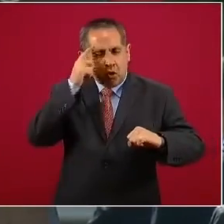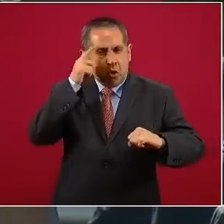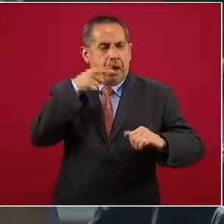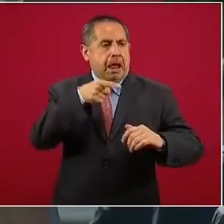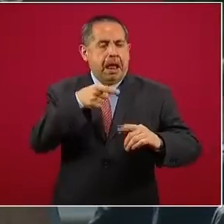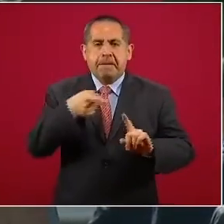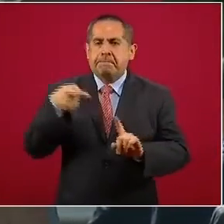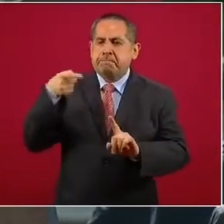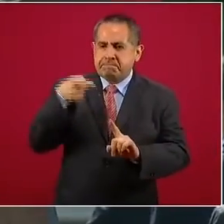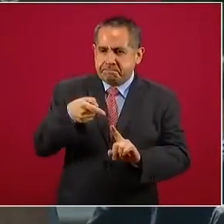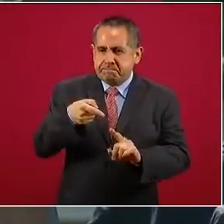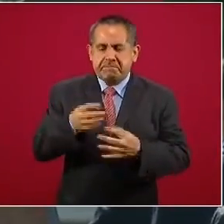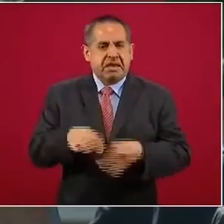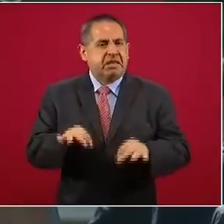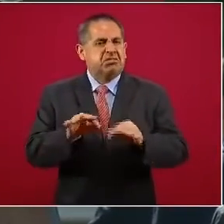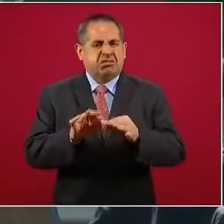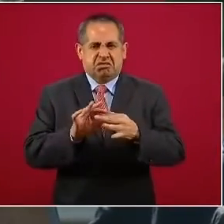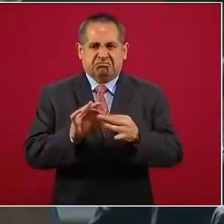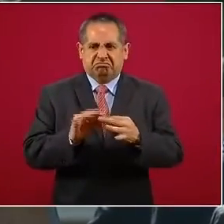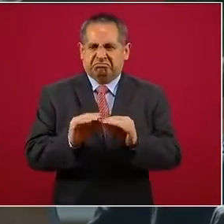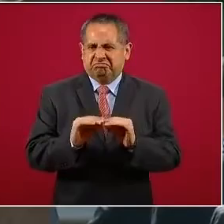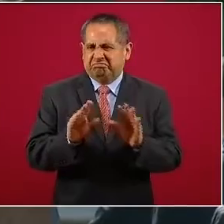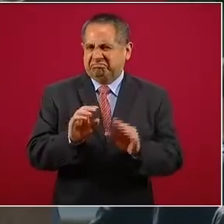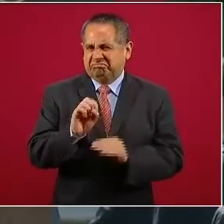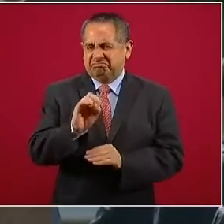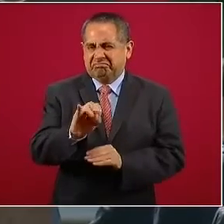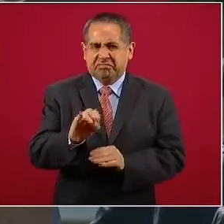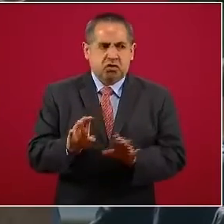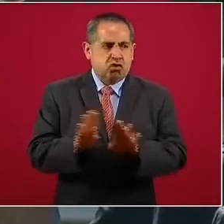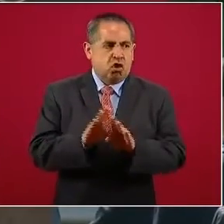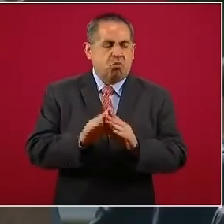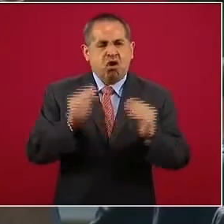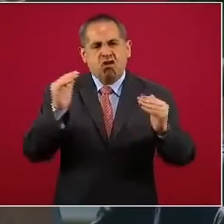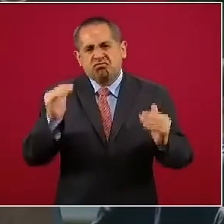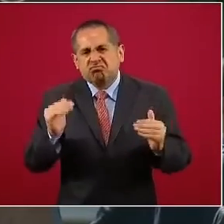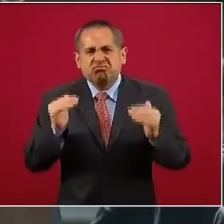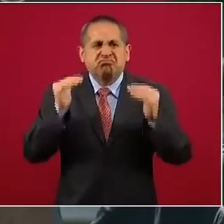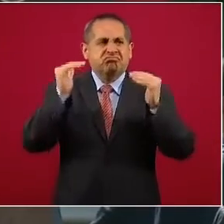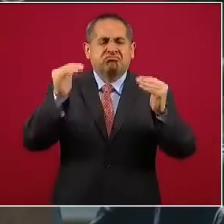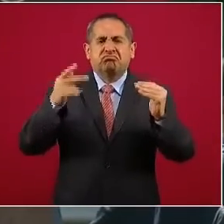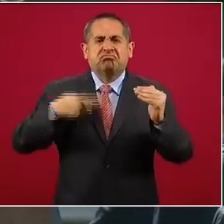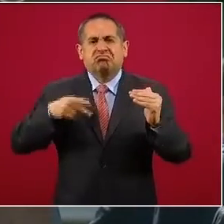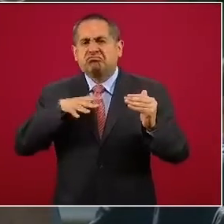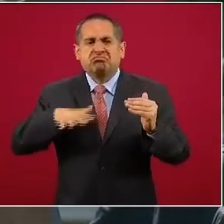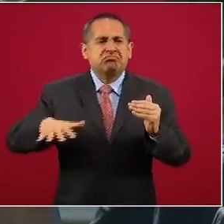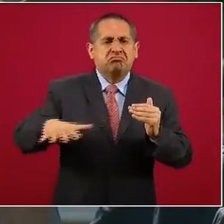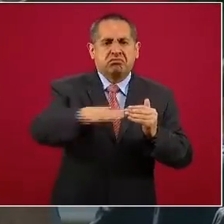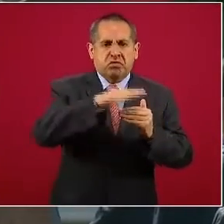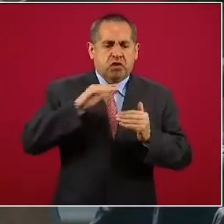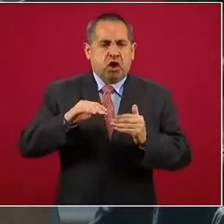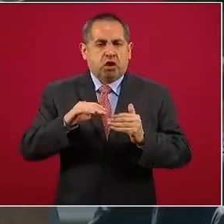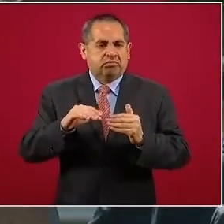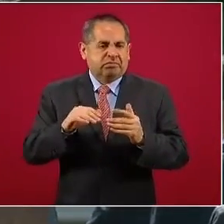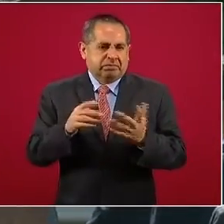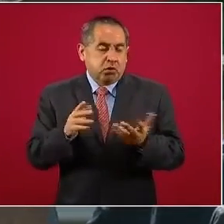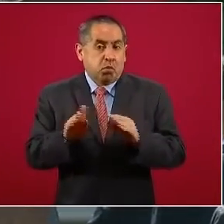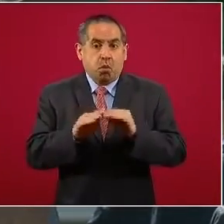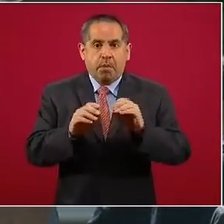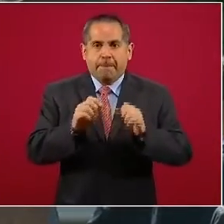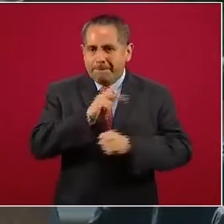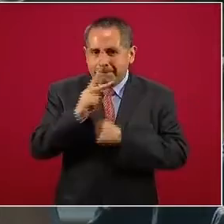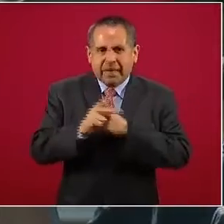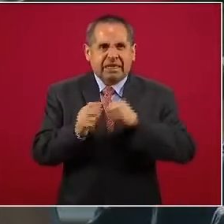viene a afirmar una vez más la soberanía de los pueblos de este continente que con